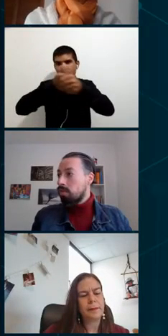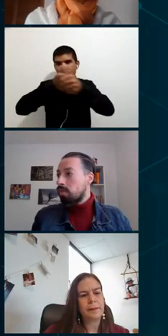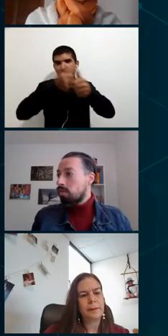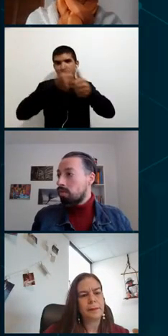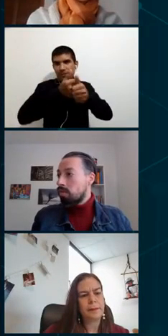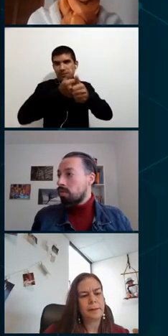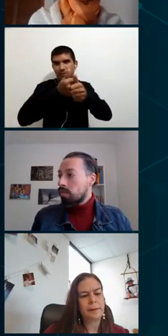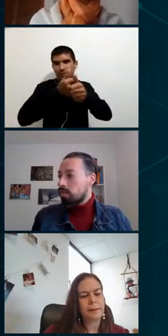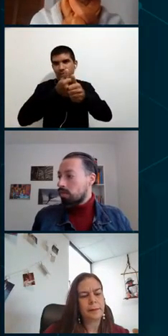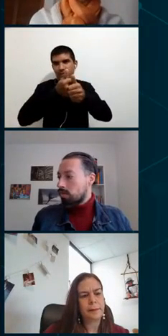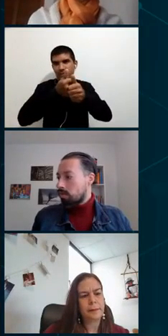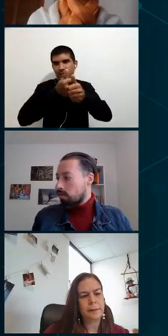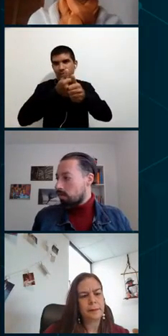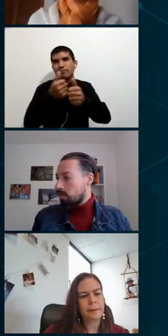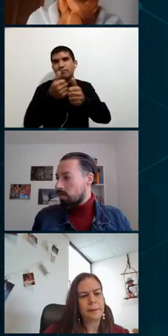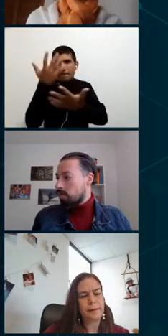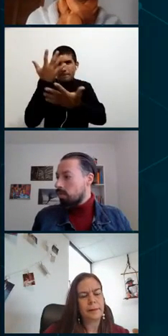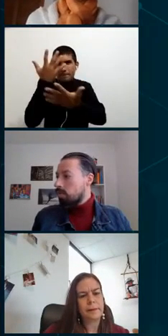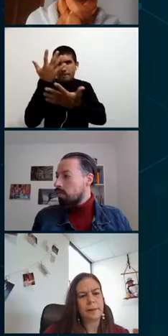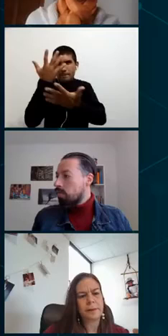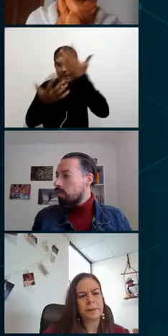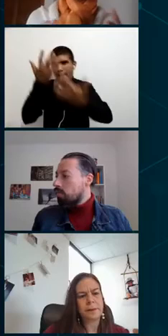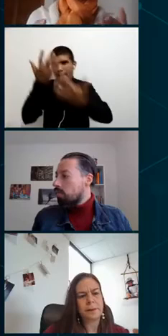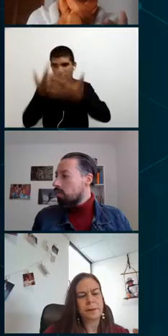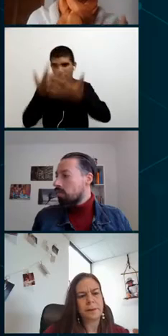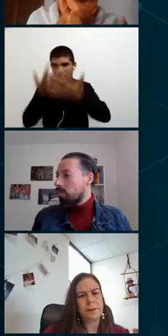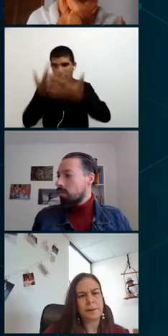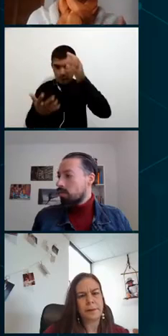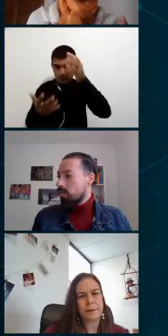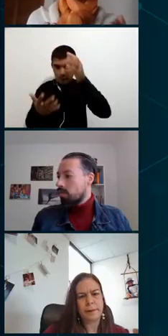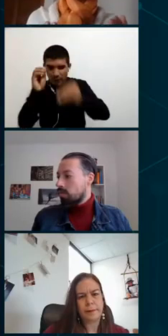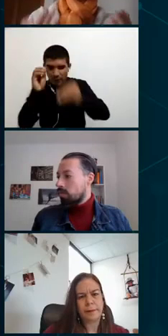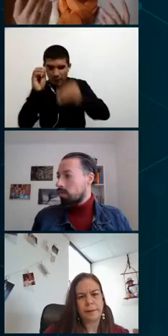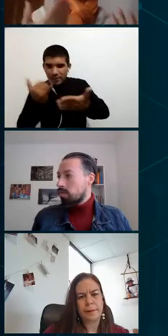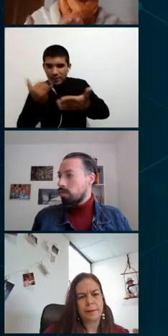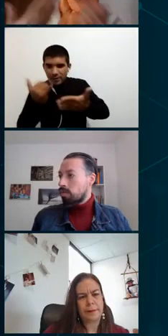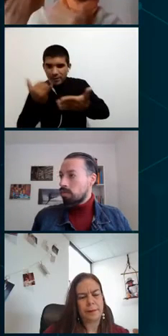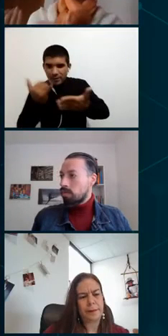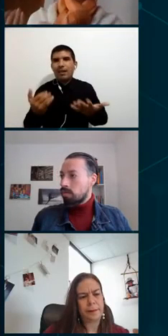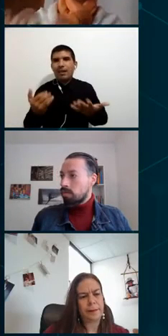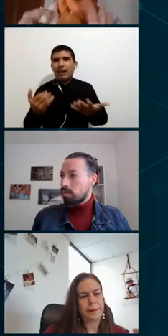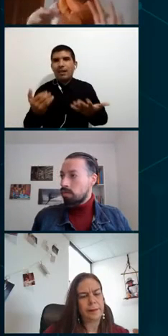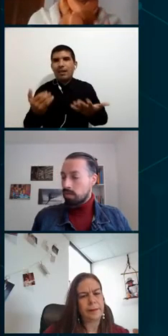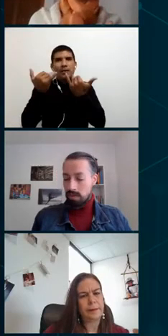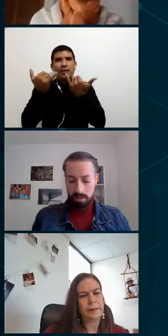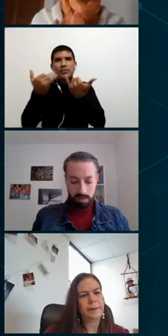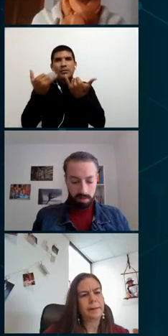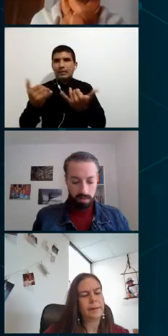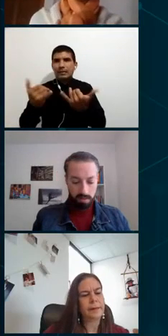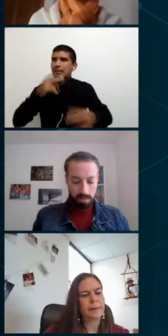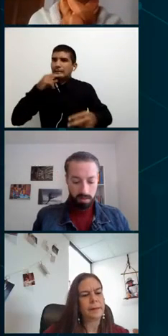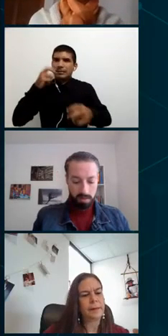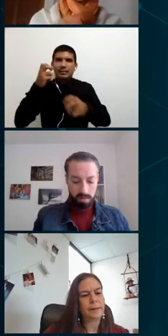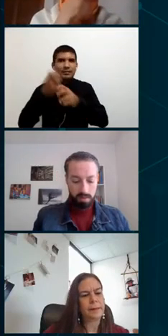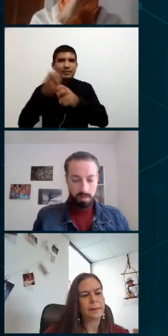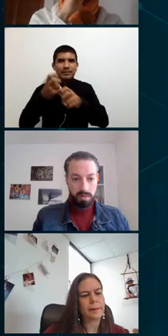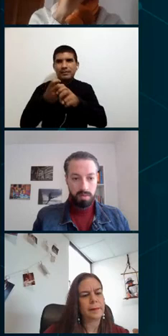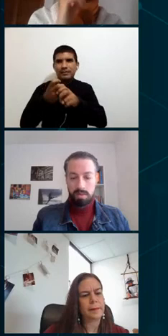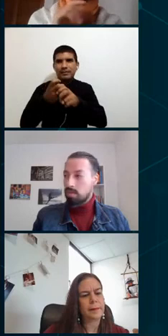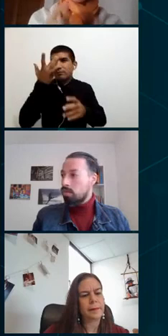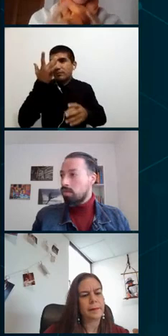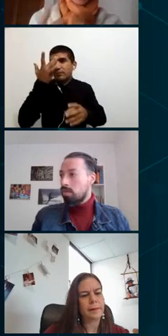de virtualidad que estamos viviendo, no queríamos usar otra plataforma distinta a esta para no